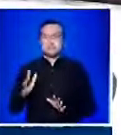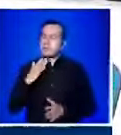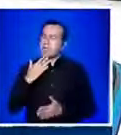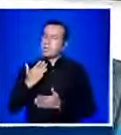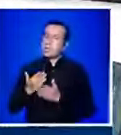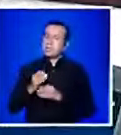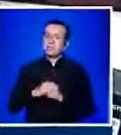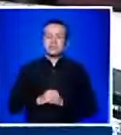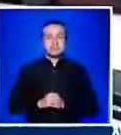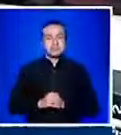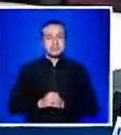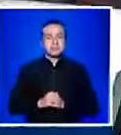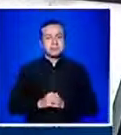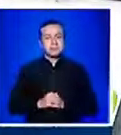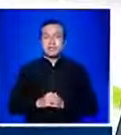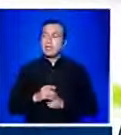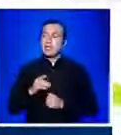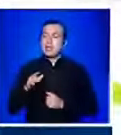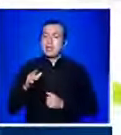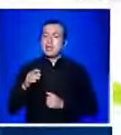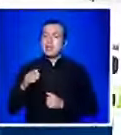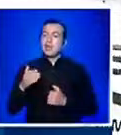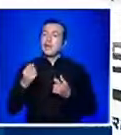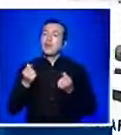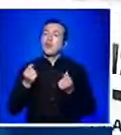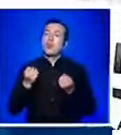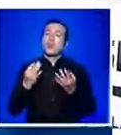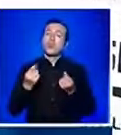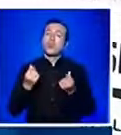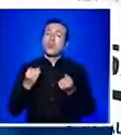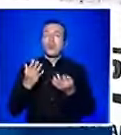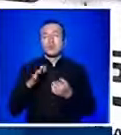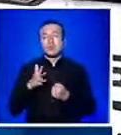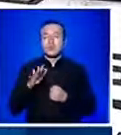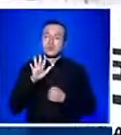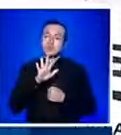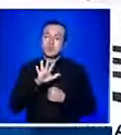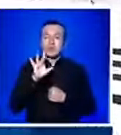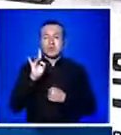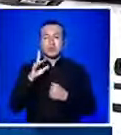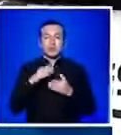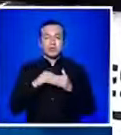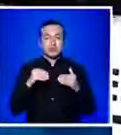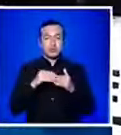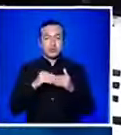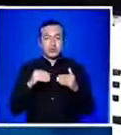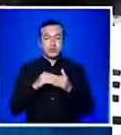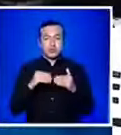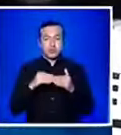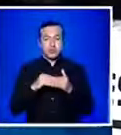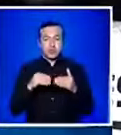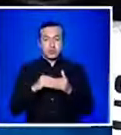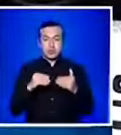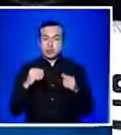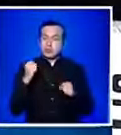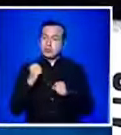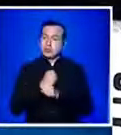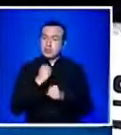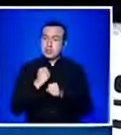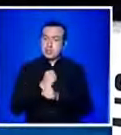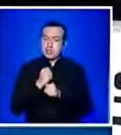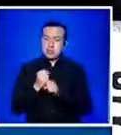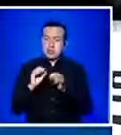Miren ustedes, este dispositivo, pues acá en el mercado está costando unos $58 y sobre todo los trabajos, pues